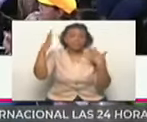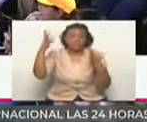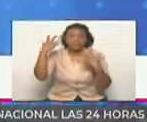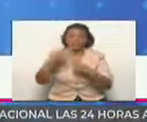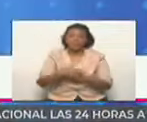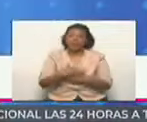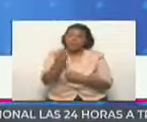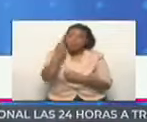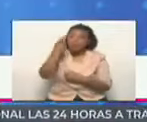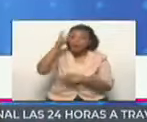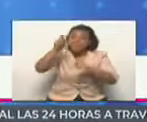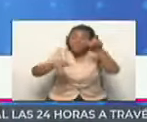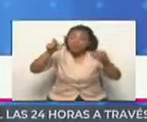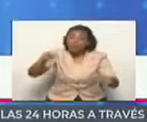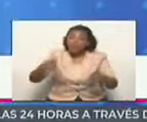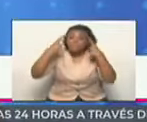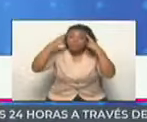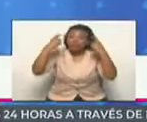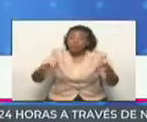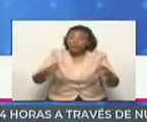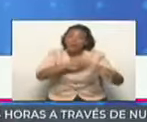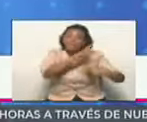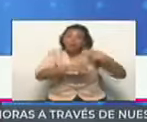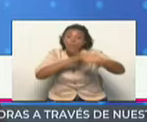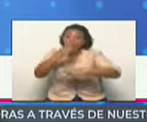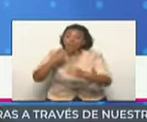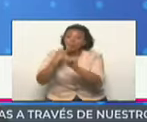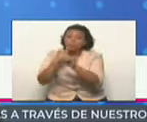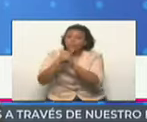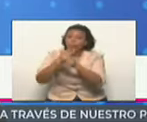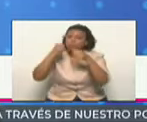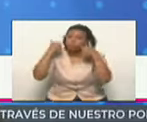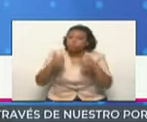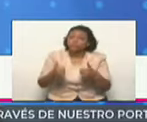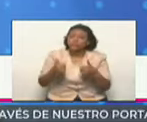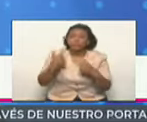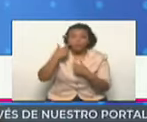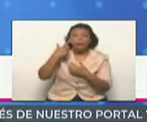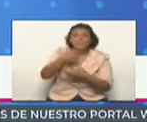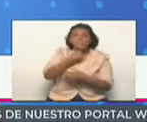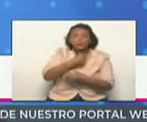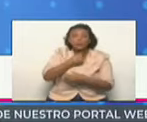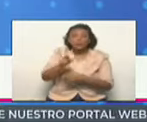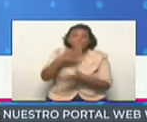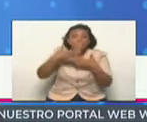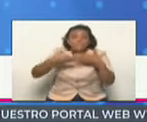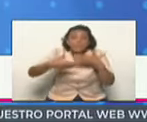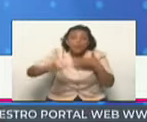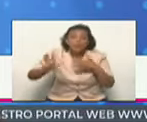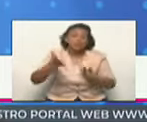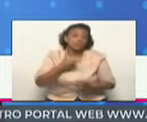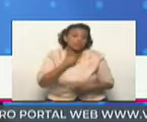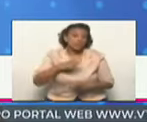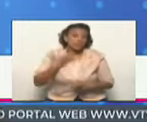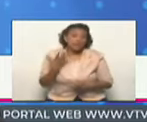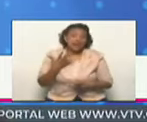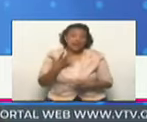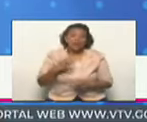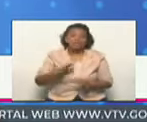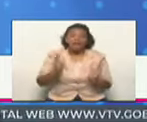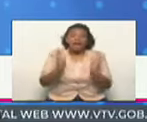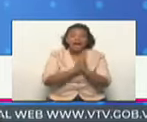Vamos a buscar los programadores para eso, ¿ves? Me alegra mucho. Yo quiero pronto ir a la Gran